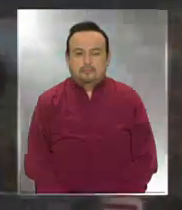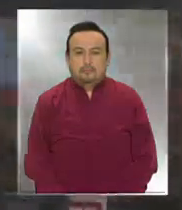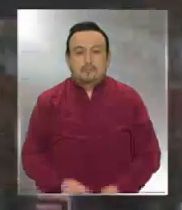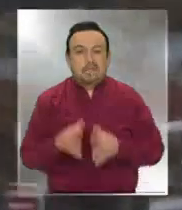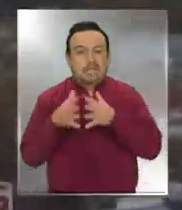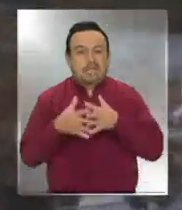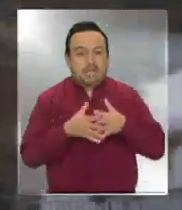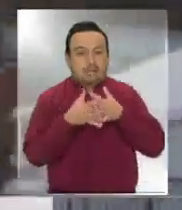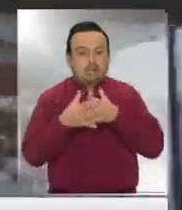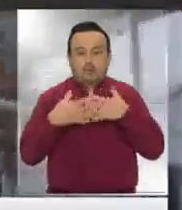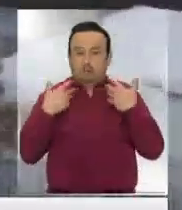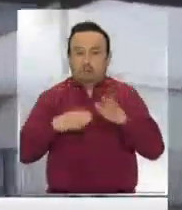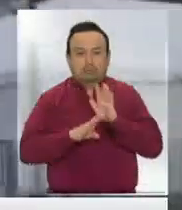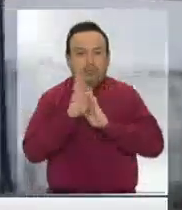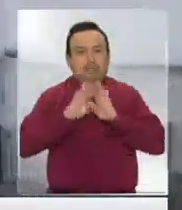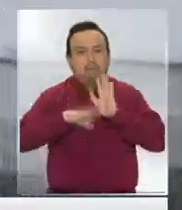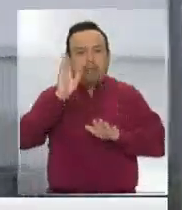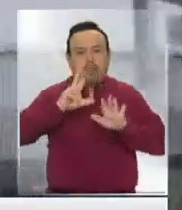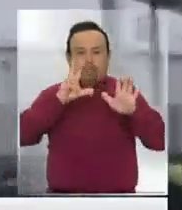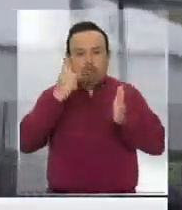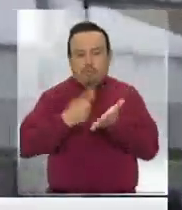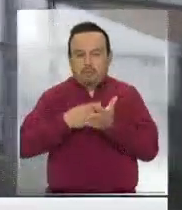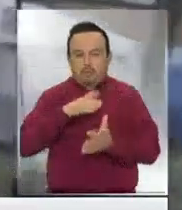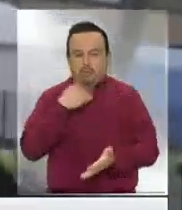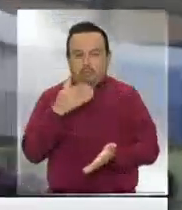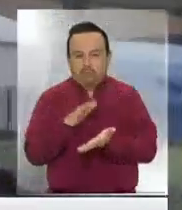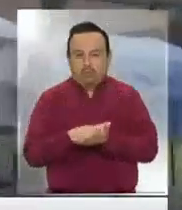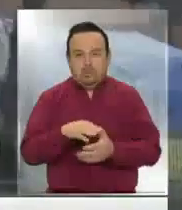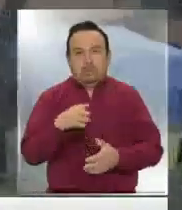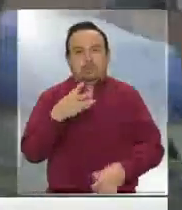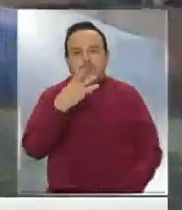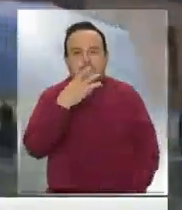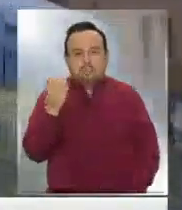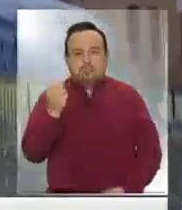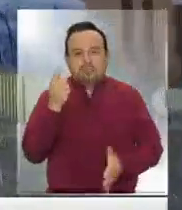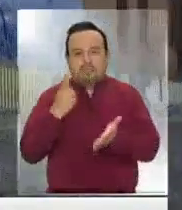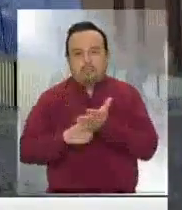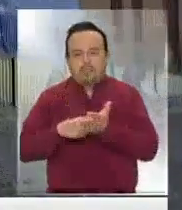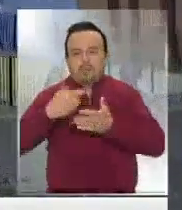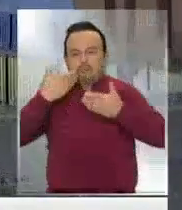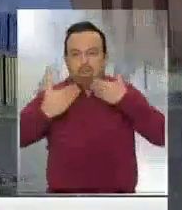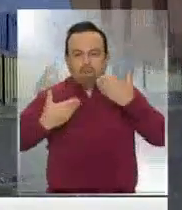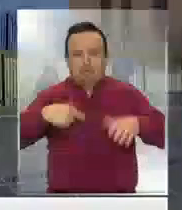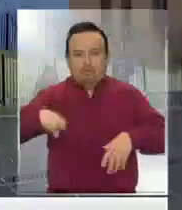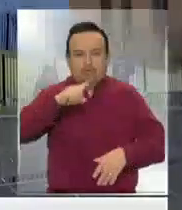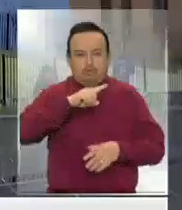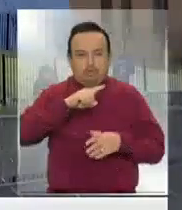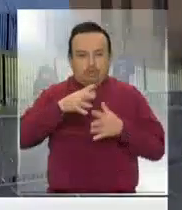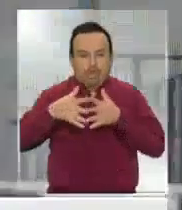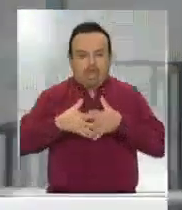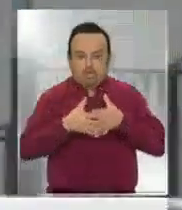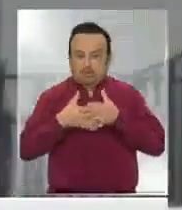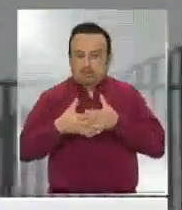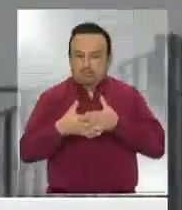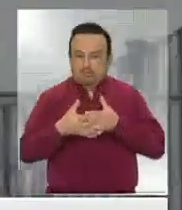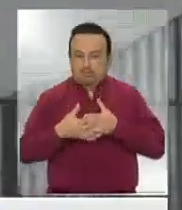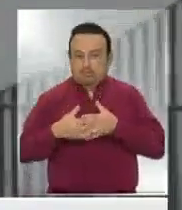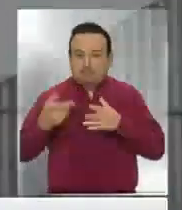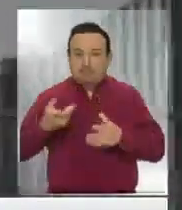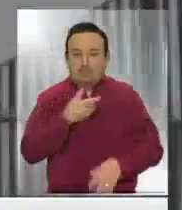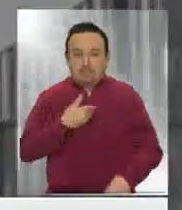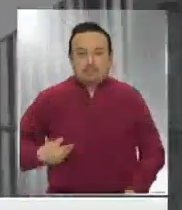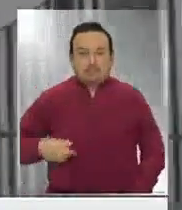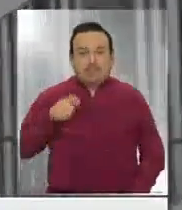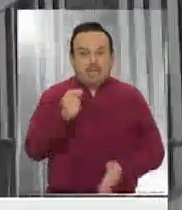Estados Unidos superó las 8.000 muertes y los 300.000 contagiados en el país. Patrice Harry, presidente de